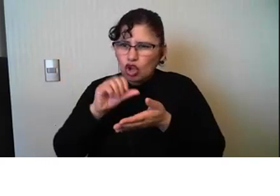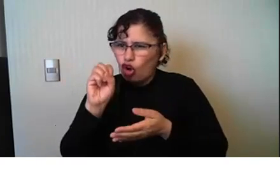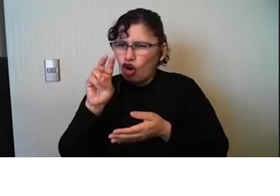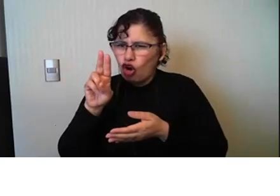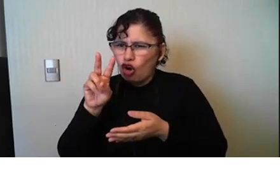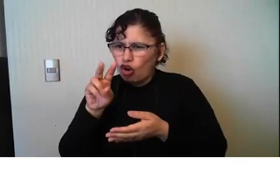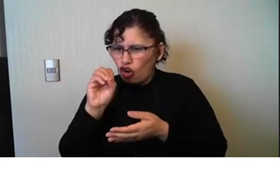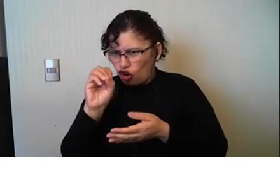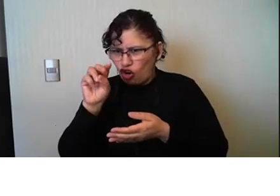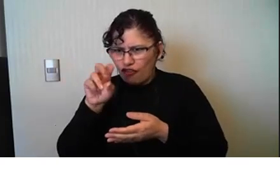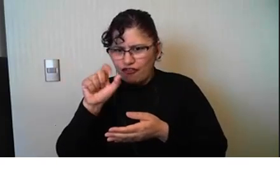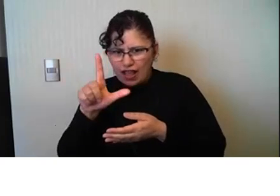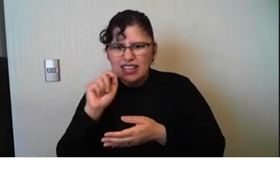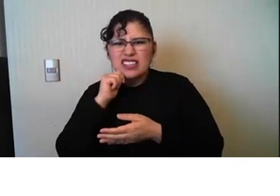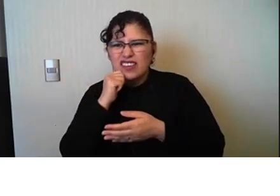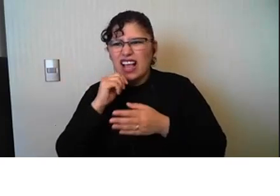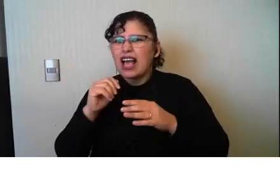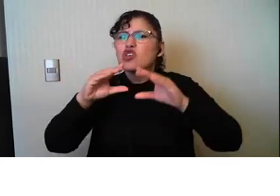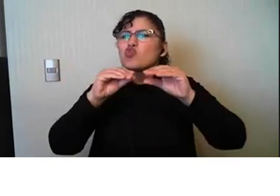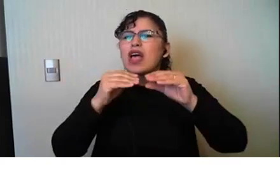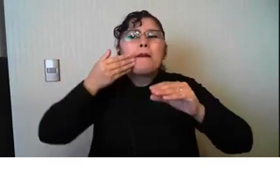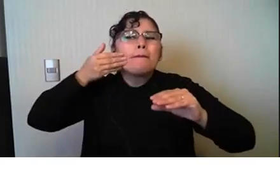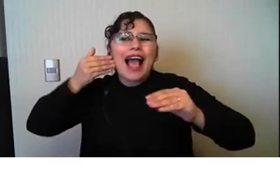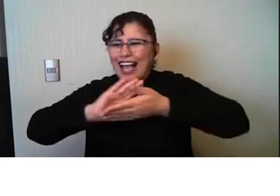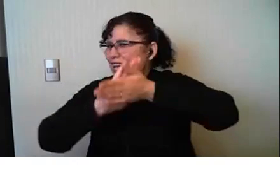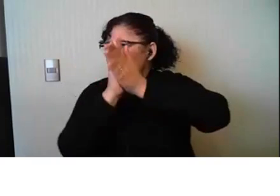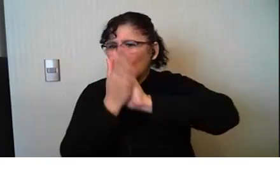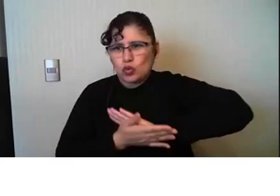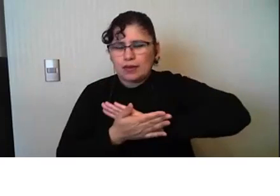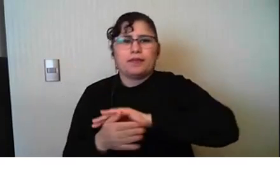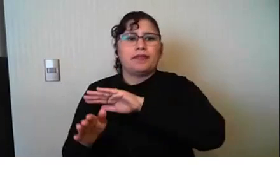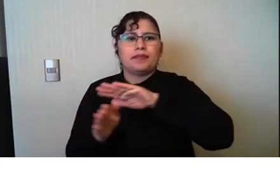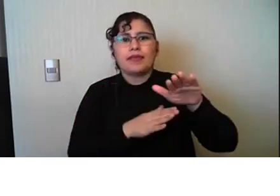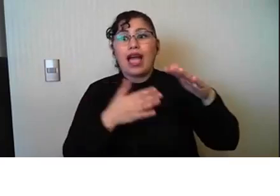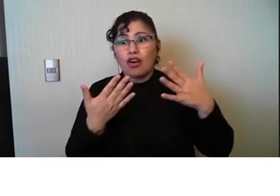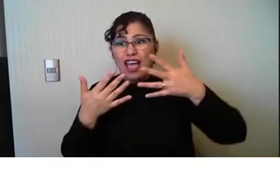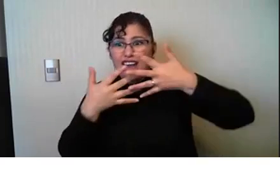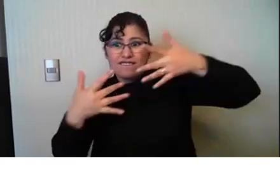totalidad. Fibras comisurales, el cuerpo calloso,